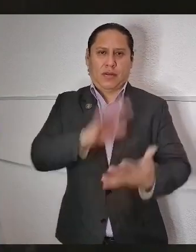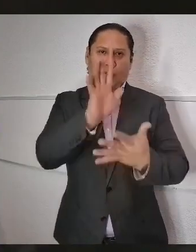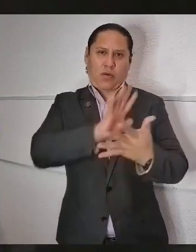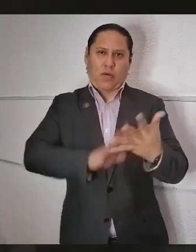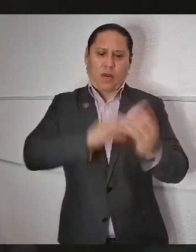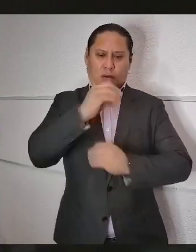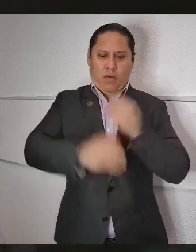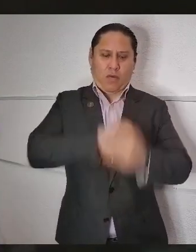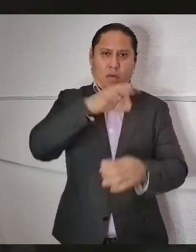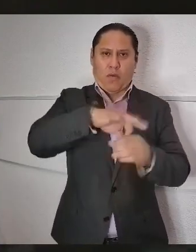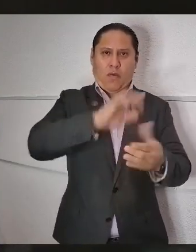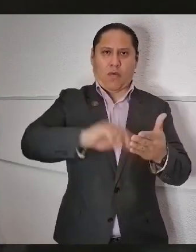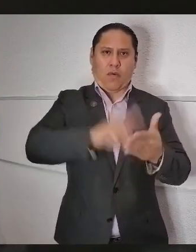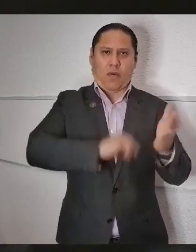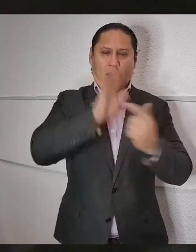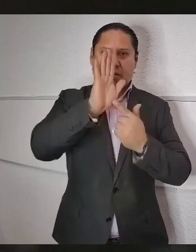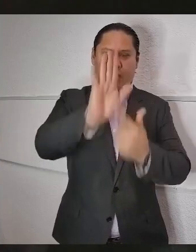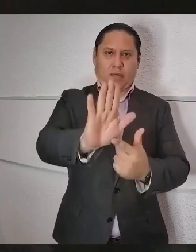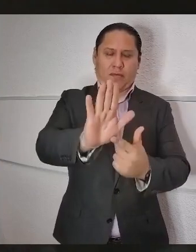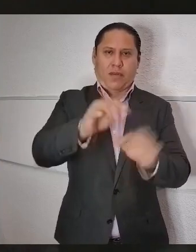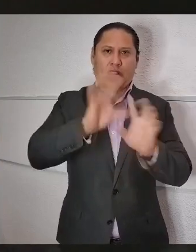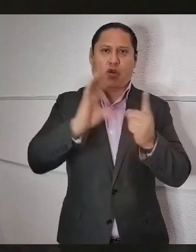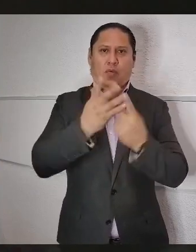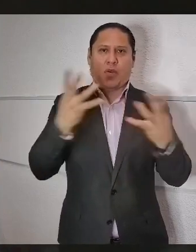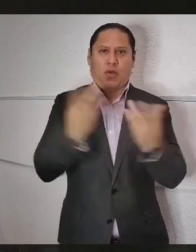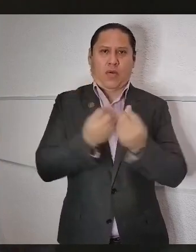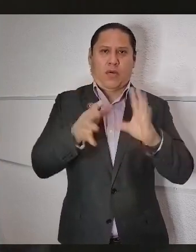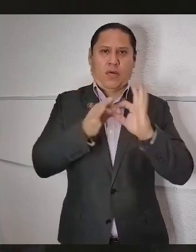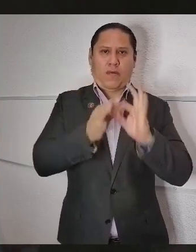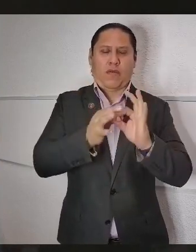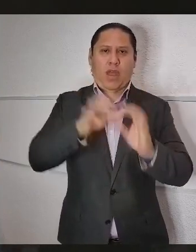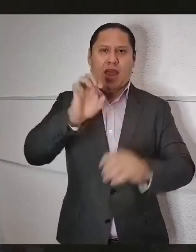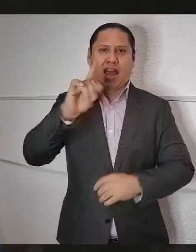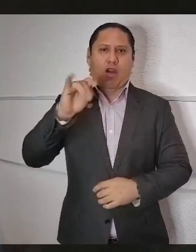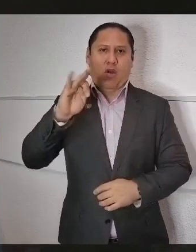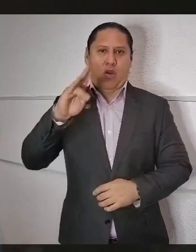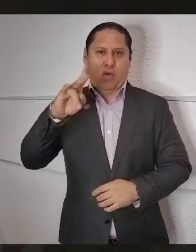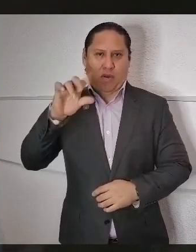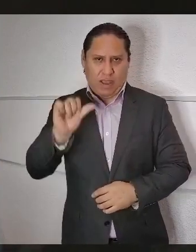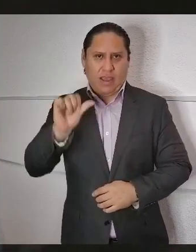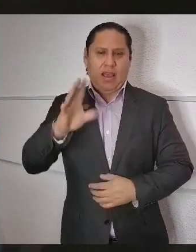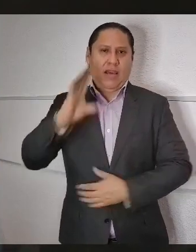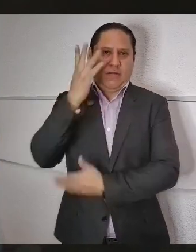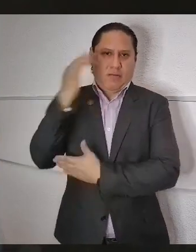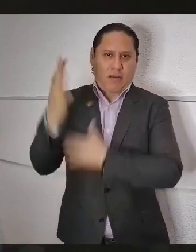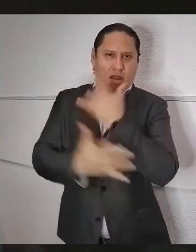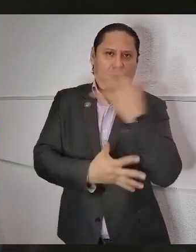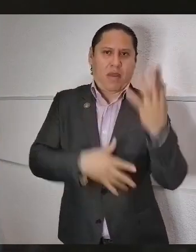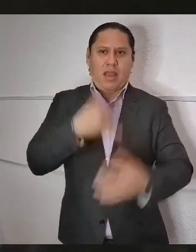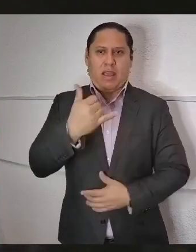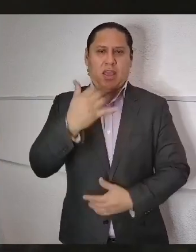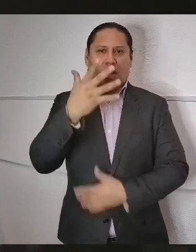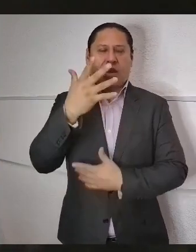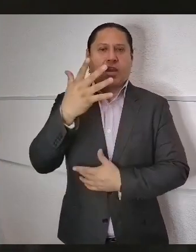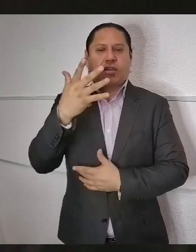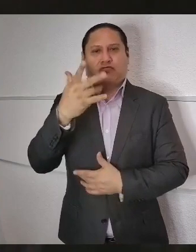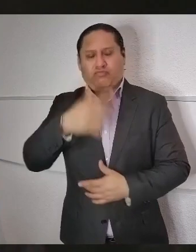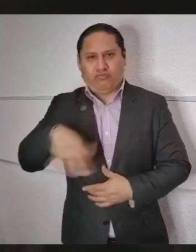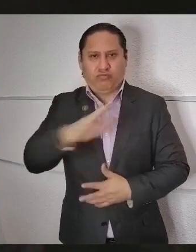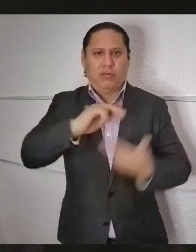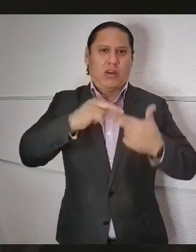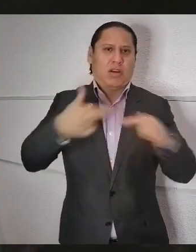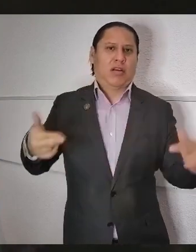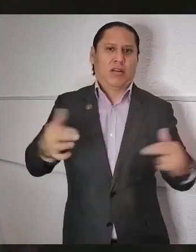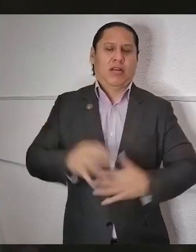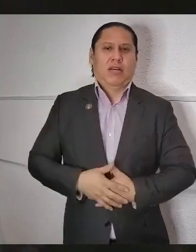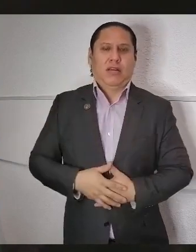Lectura, discusión y votación del dictamen que presentan las Comisiones Unidas de Ecología y Cambio Climático y de Bosques y Selvas en relativo